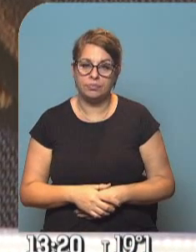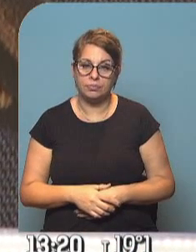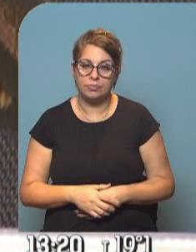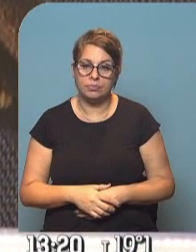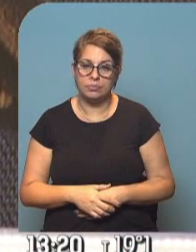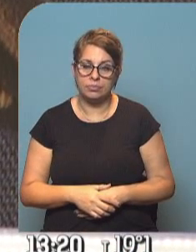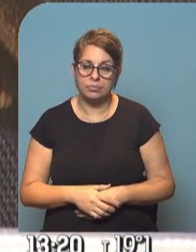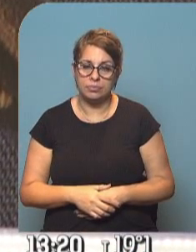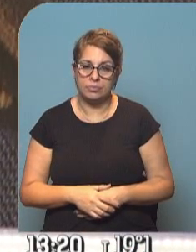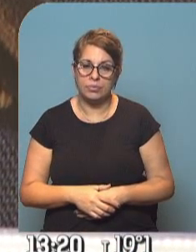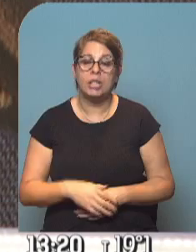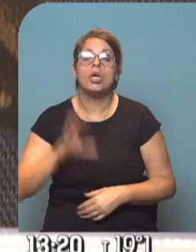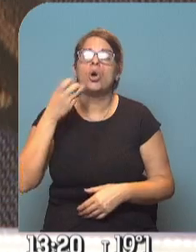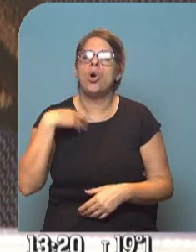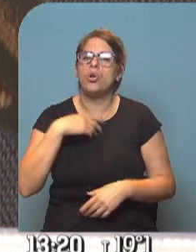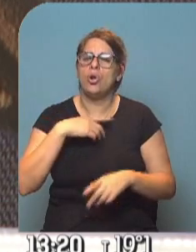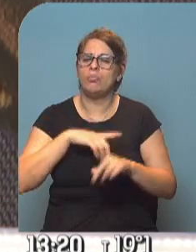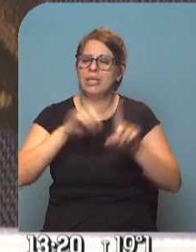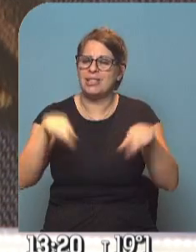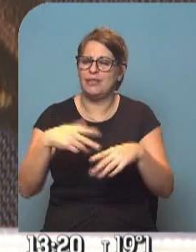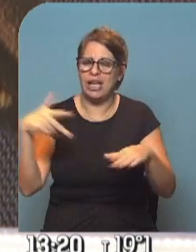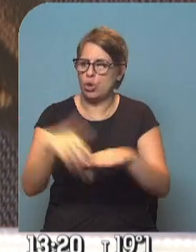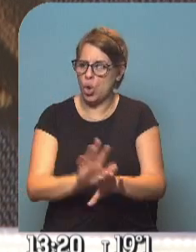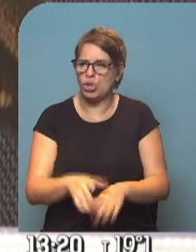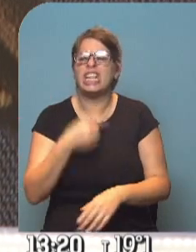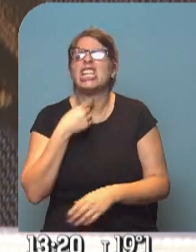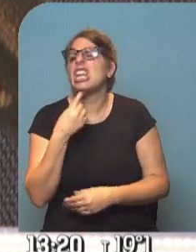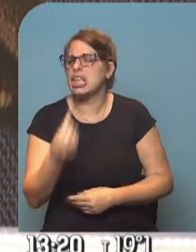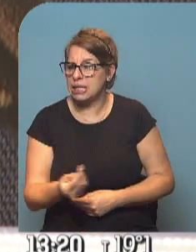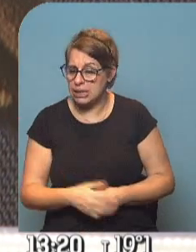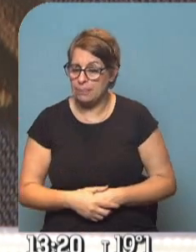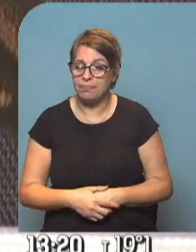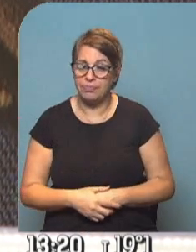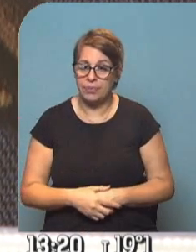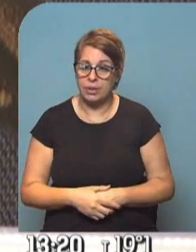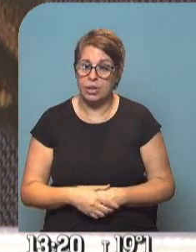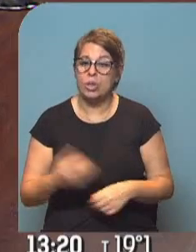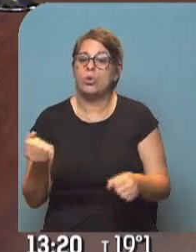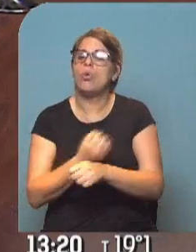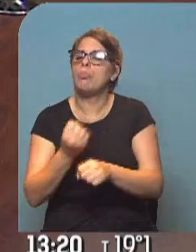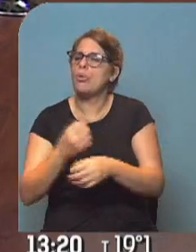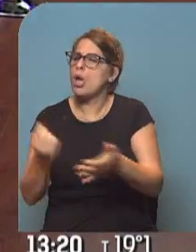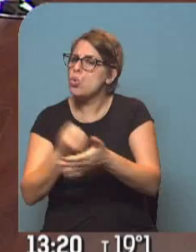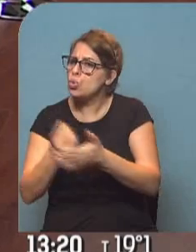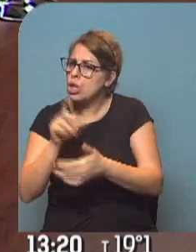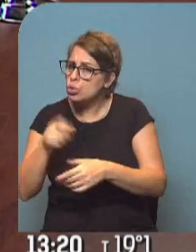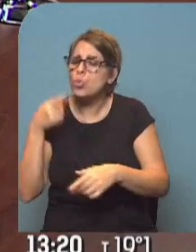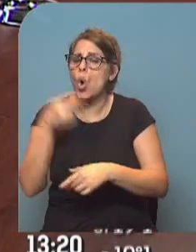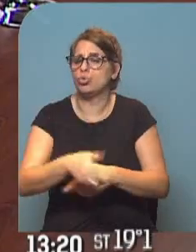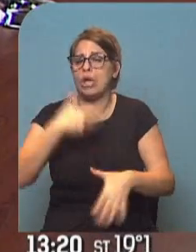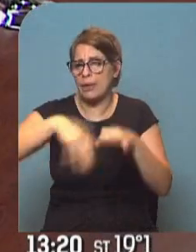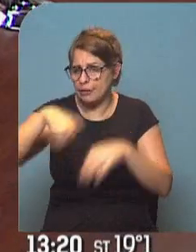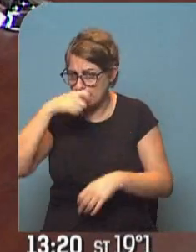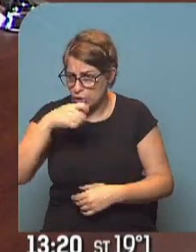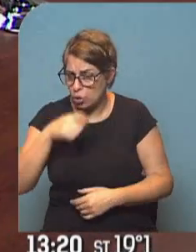de desertificar a Colombia. Desertificar a Colombia significaría, en ese caso, no aprobar su lucha contra el narcotráfico.